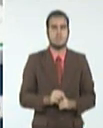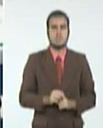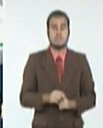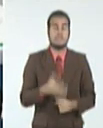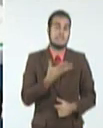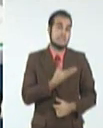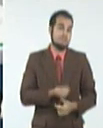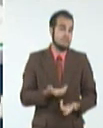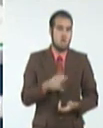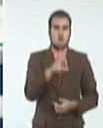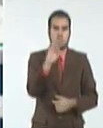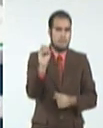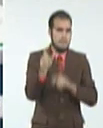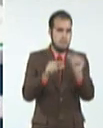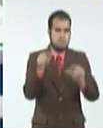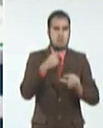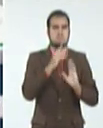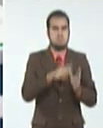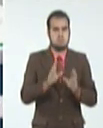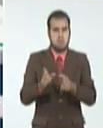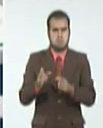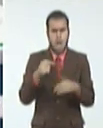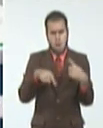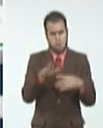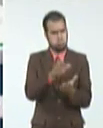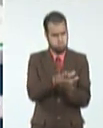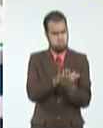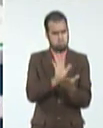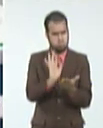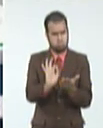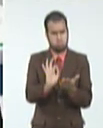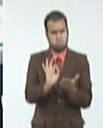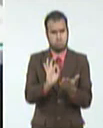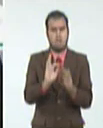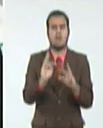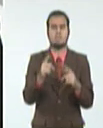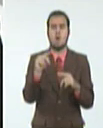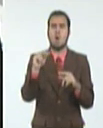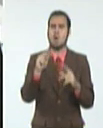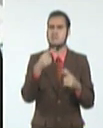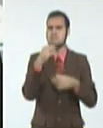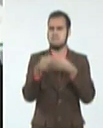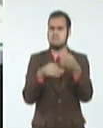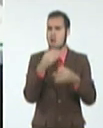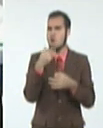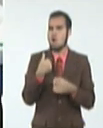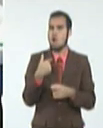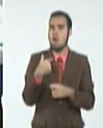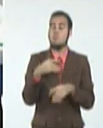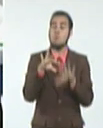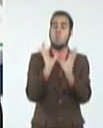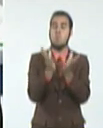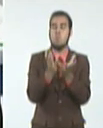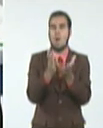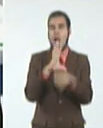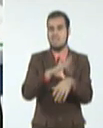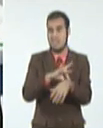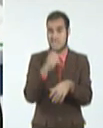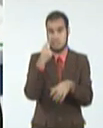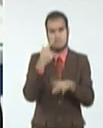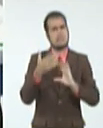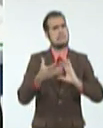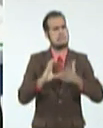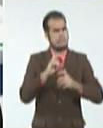80 personas. Vamos a una pausa, retornamos para analizar la situación internacional que también es